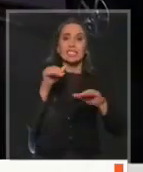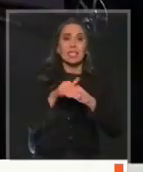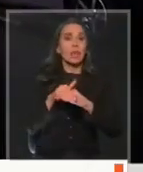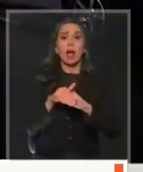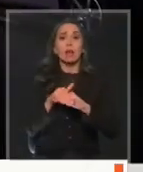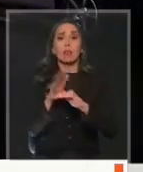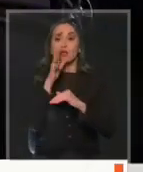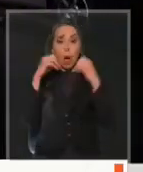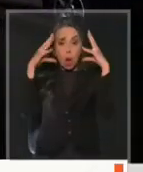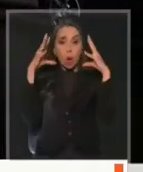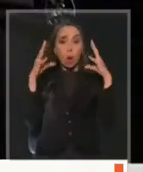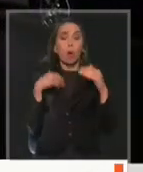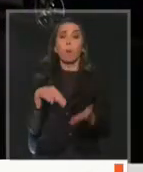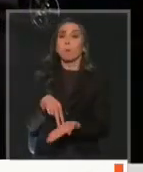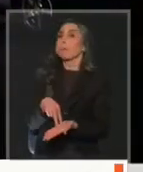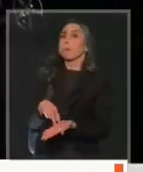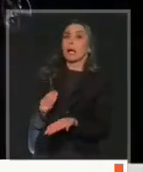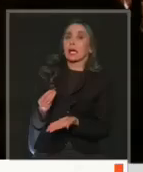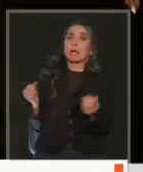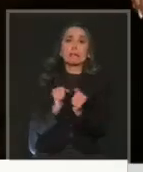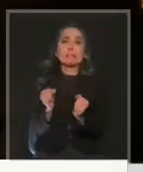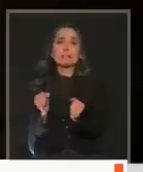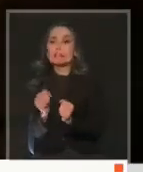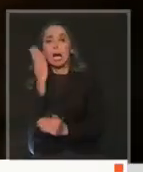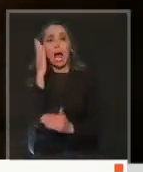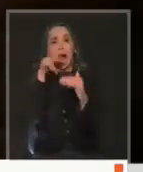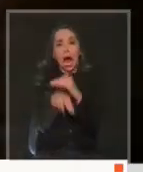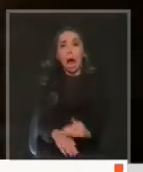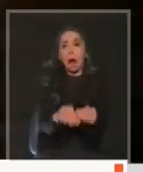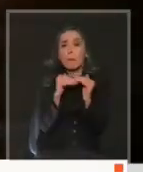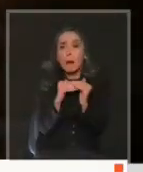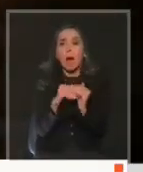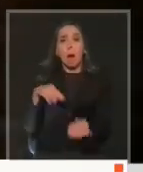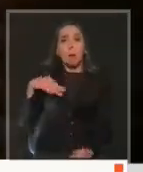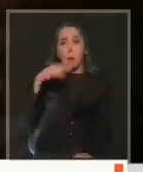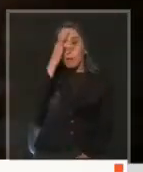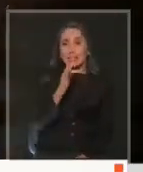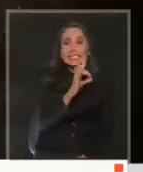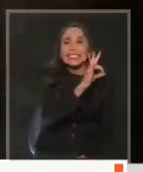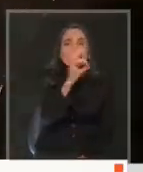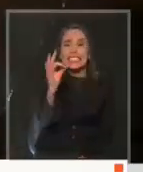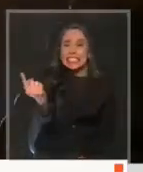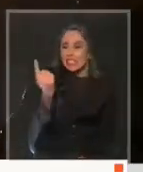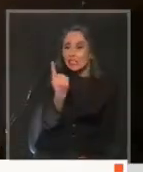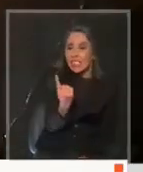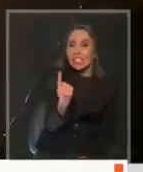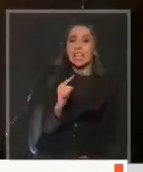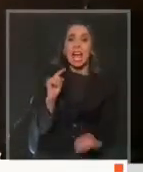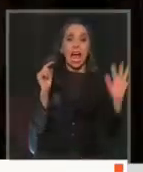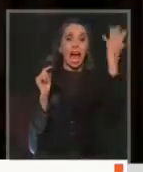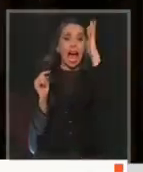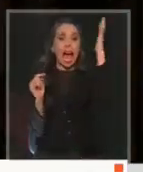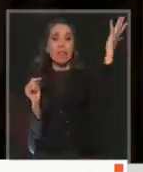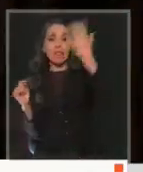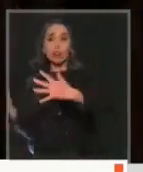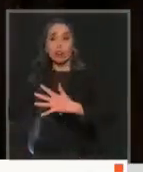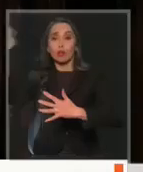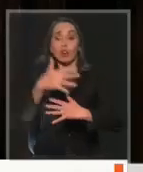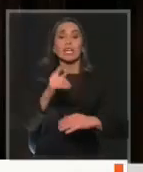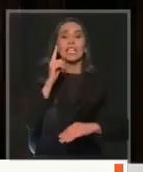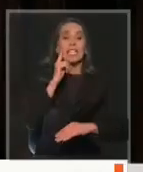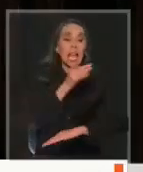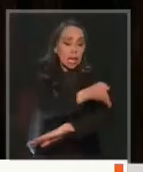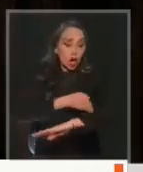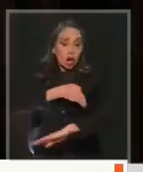acostar, porque qué se va a montar aquí entumiéndome de frío. De la municipalidad, nadie ha venido. Los árboles que están en la calle los ha cortado la misma